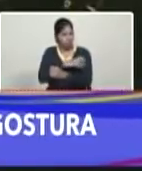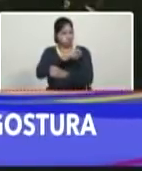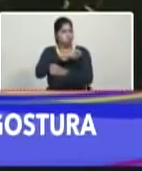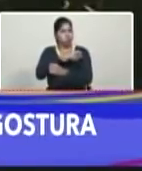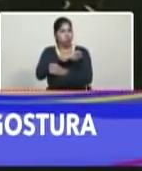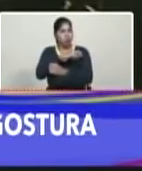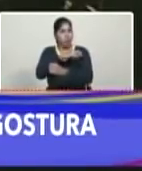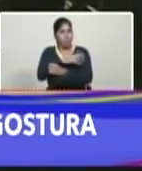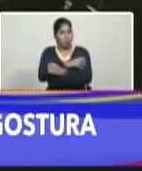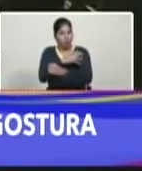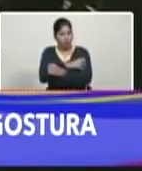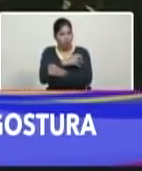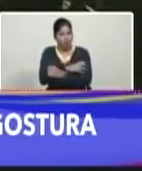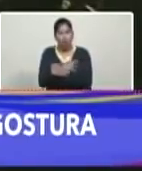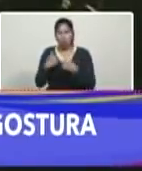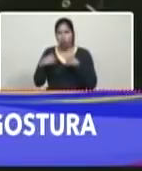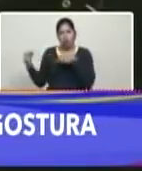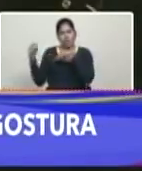hoy vine